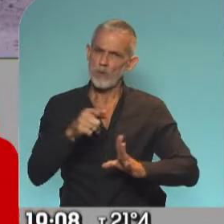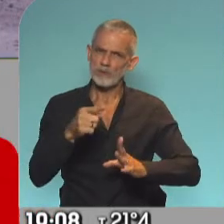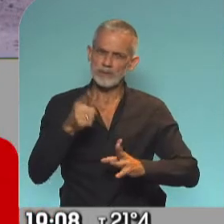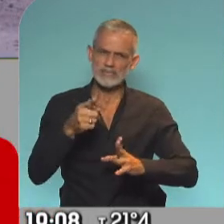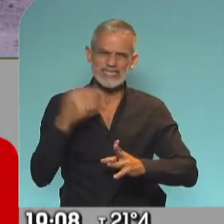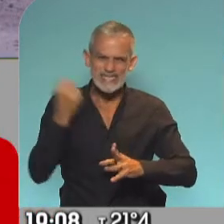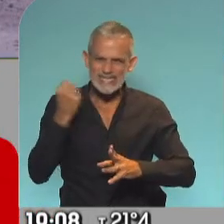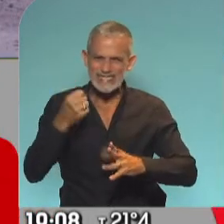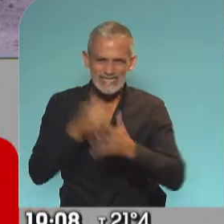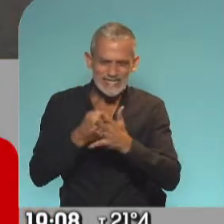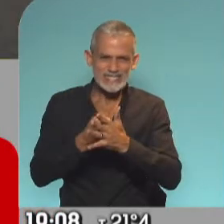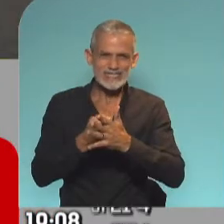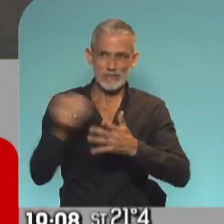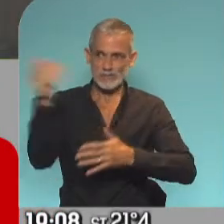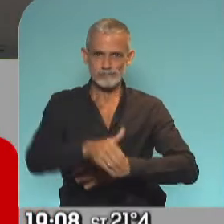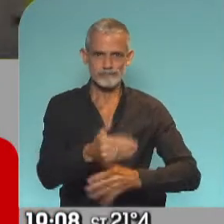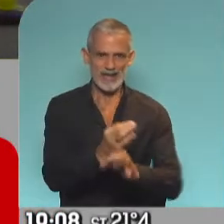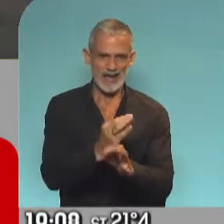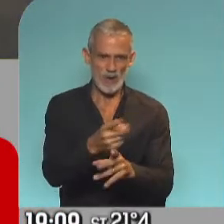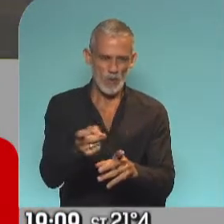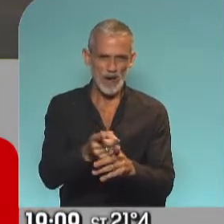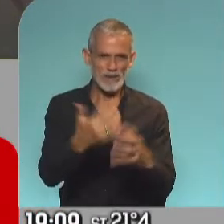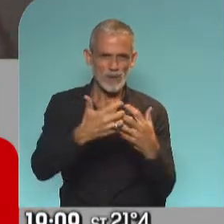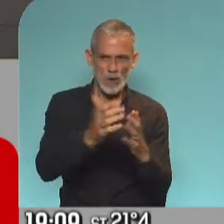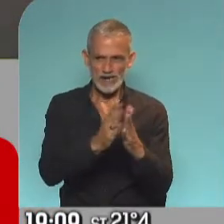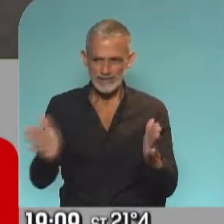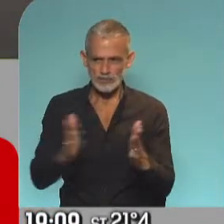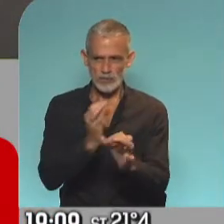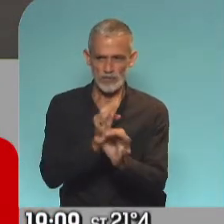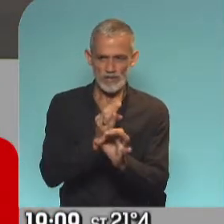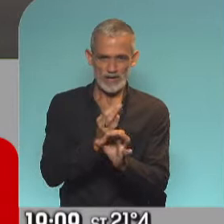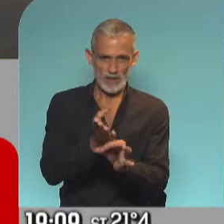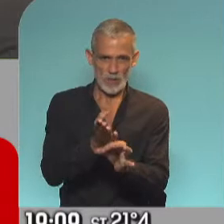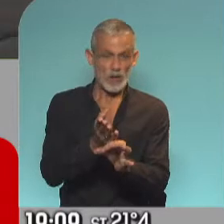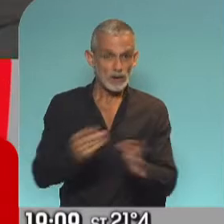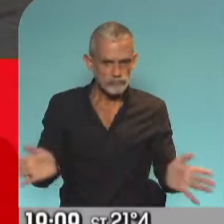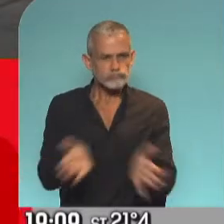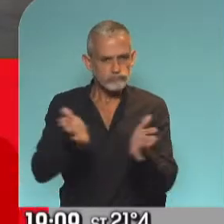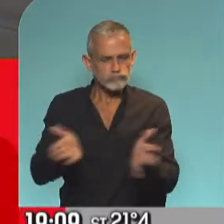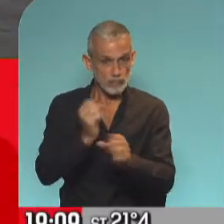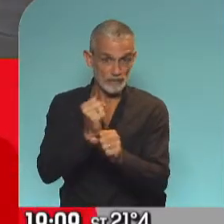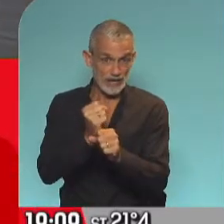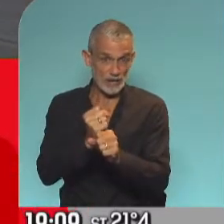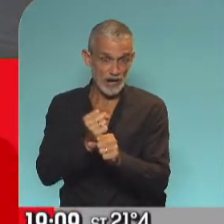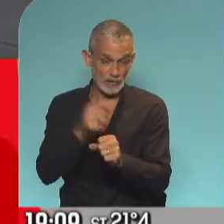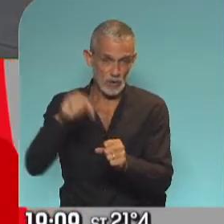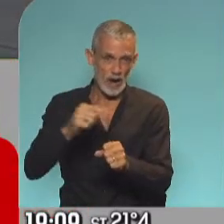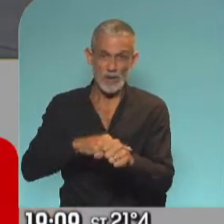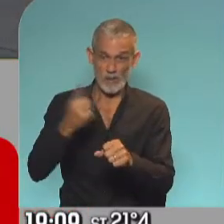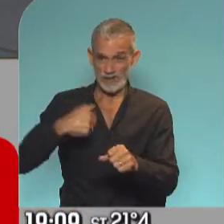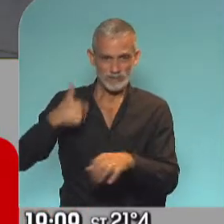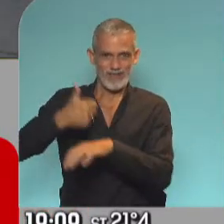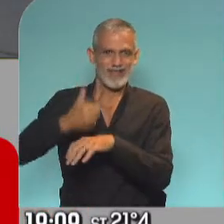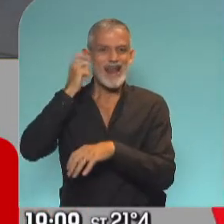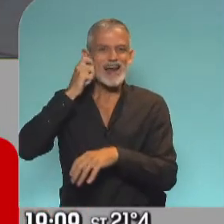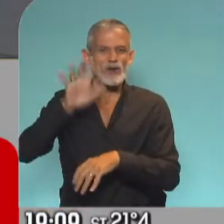que la presencialidad vuelva a ser el organizador de nuestro sistema educativo, y estamos promoviendo y estamos trabajando. En este momento estoy en la provincia de La